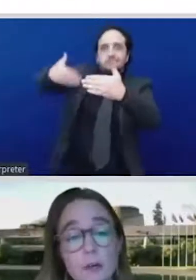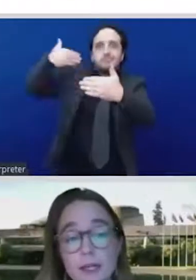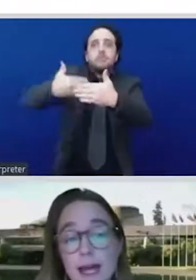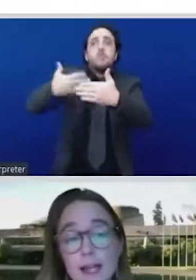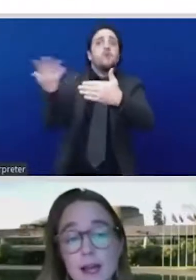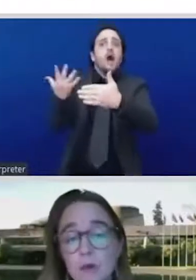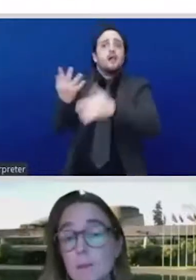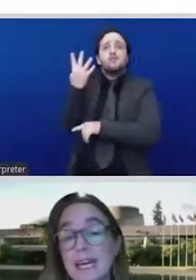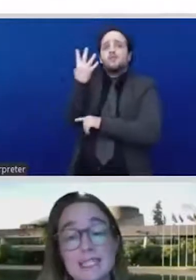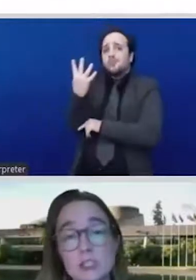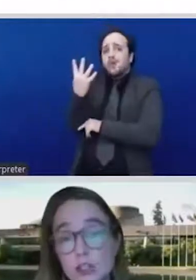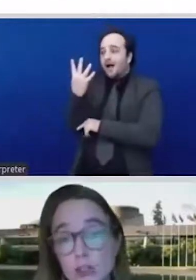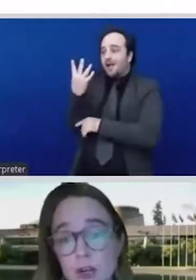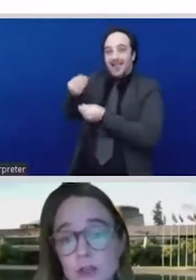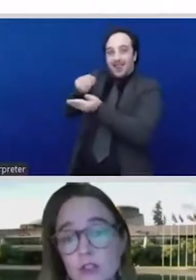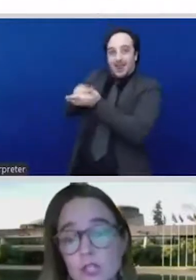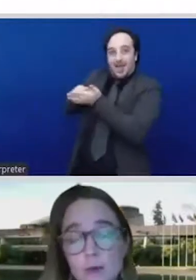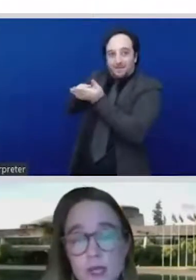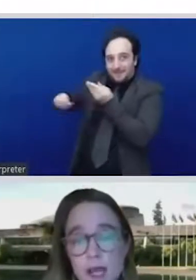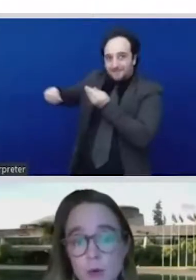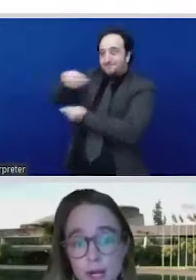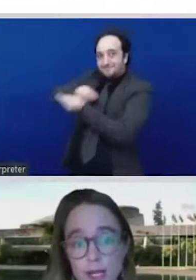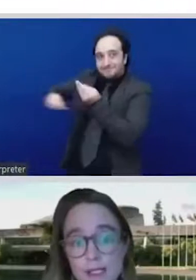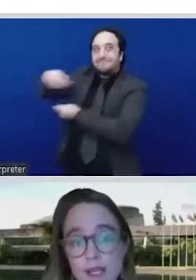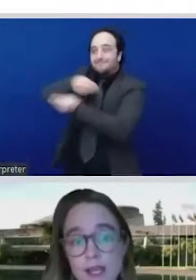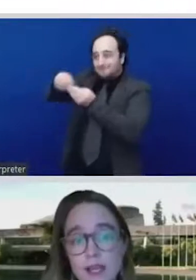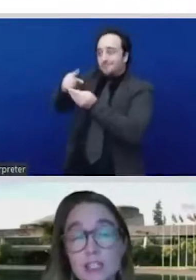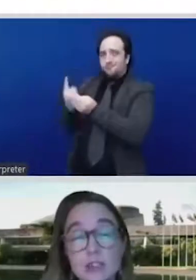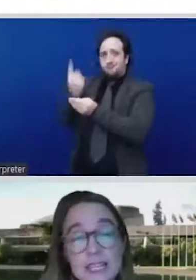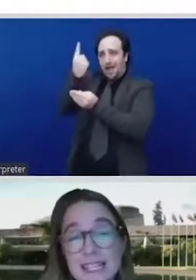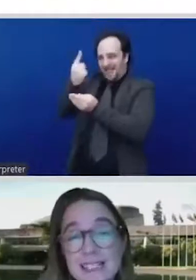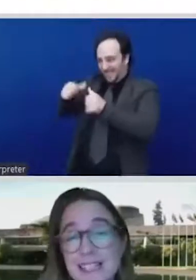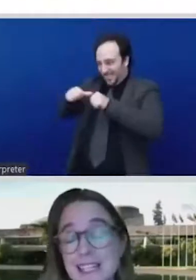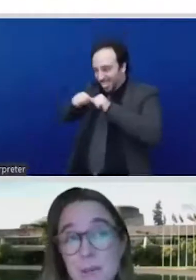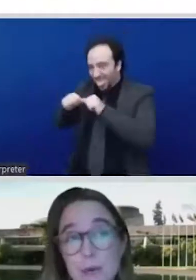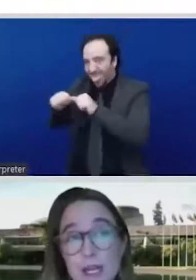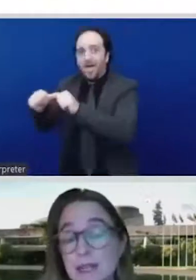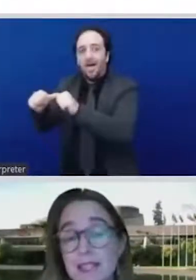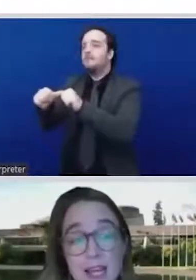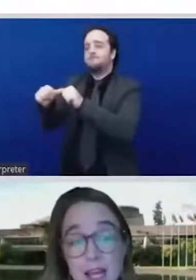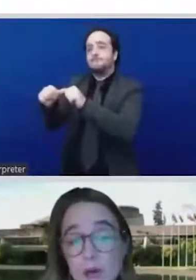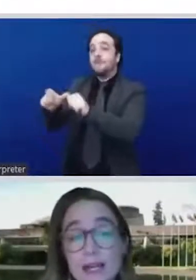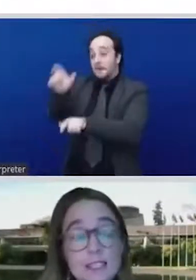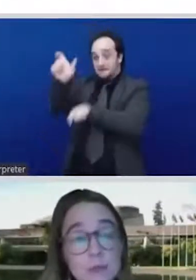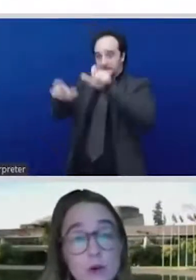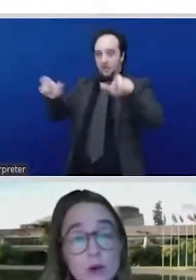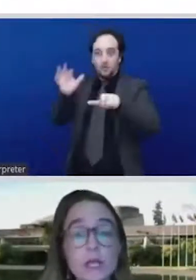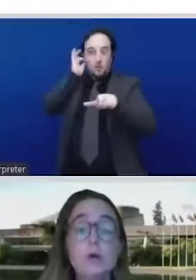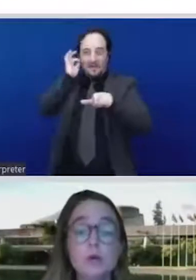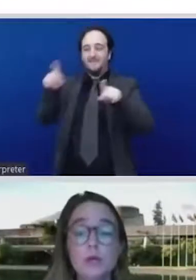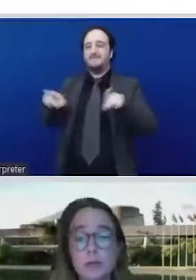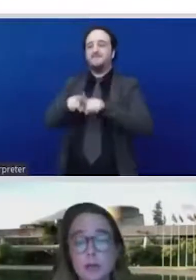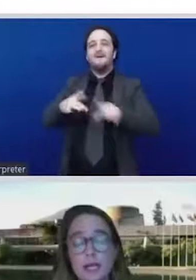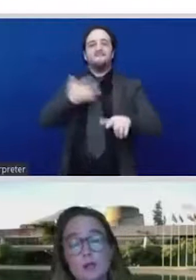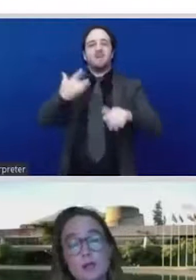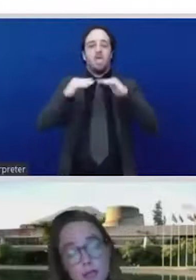ambiental, a una precarización de las condiciones de vida de las mujeres, en sociedades que están asignadas por el patriarcado, el racismo y una cultura